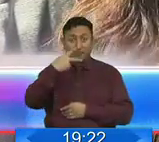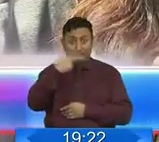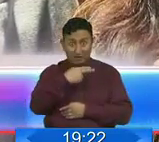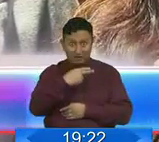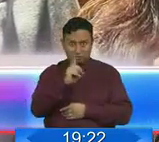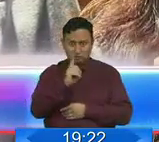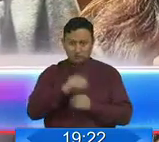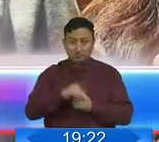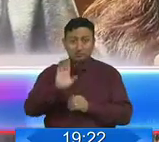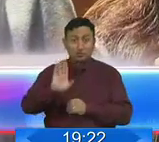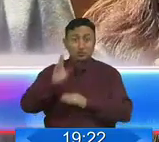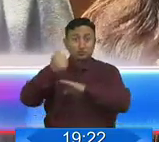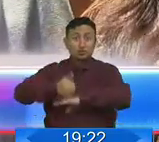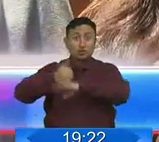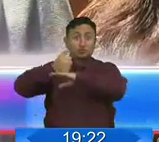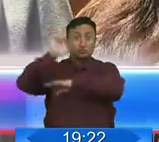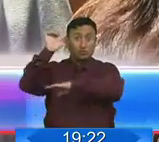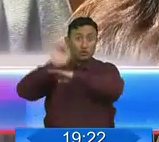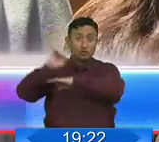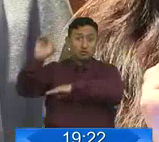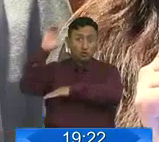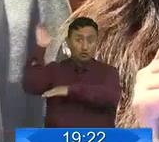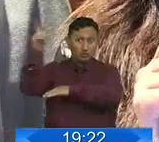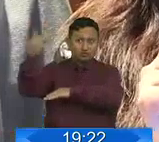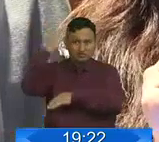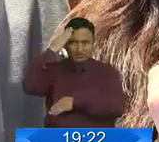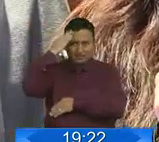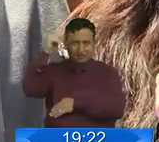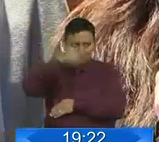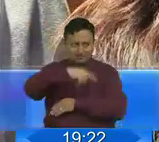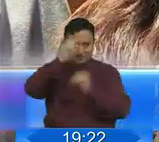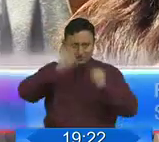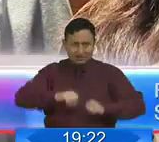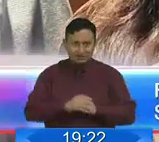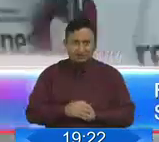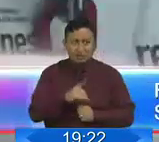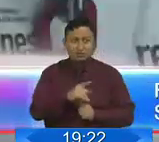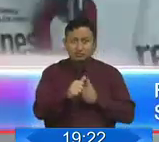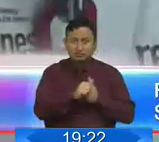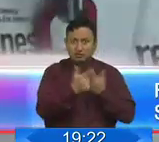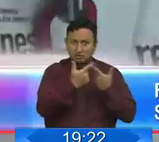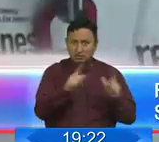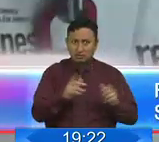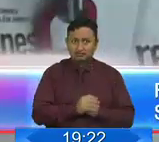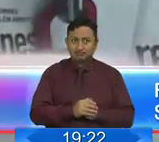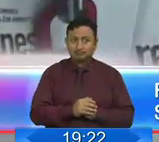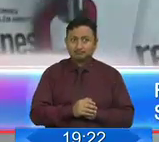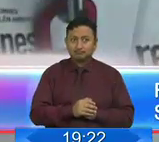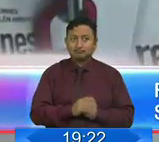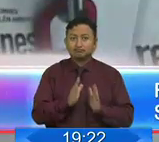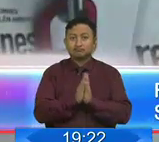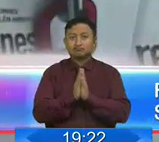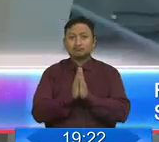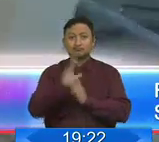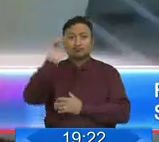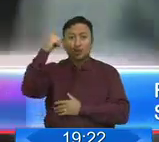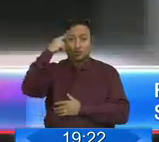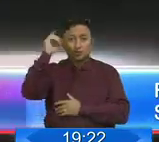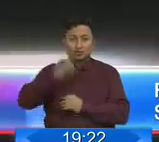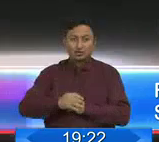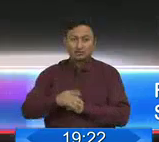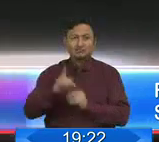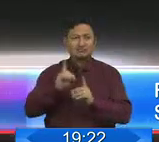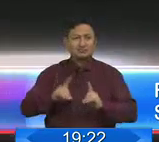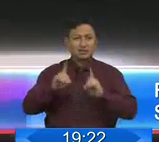Las autoridades de Ecuador y de Colombia sabían que existía en camino una liberación. Por todo ello, exhortaron al gobierno para que aclare estos